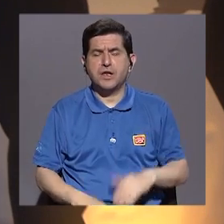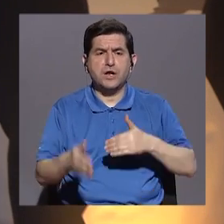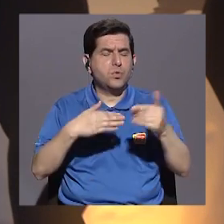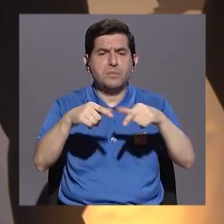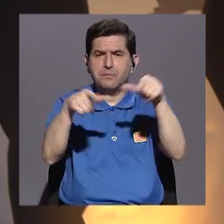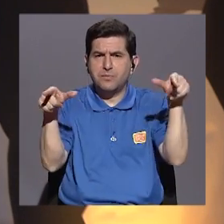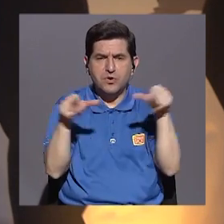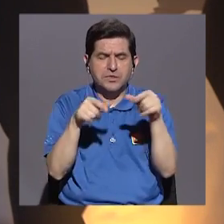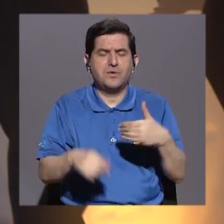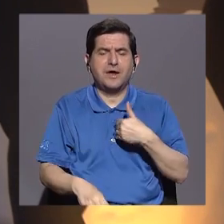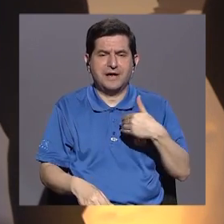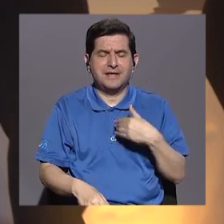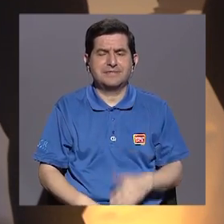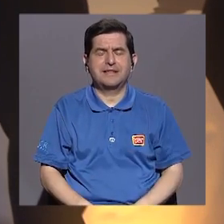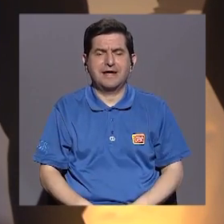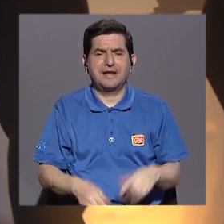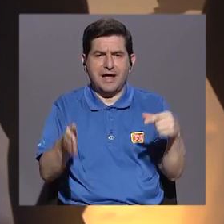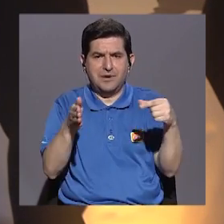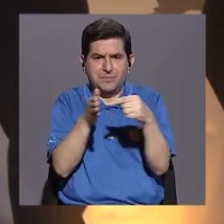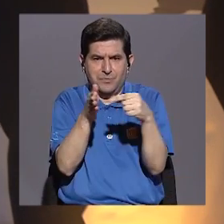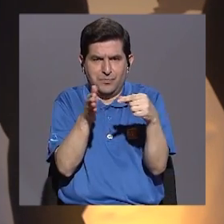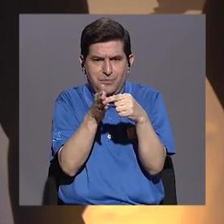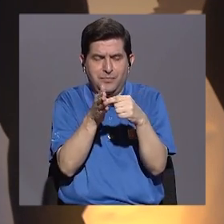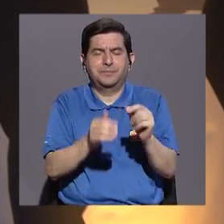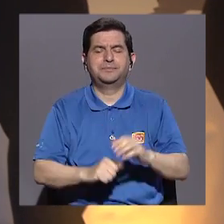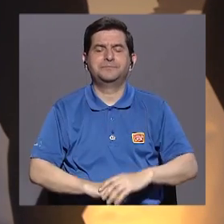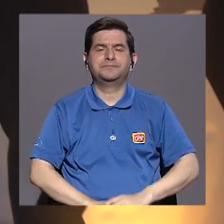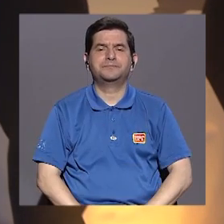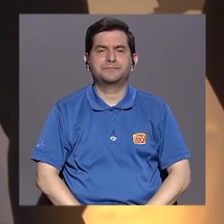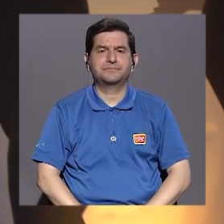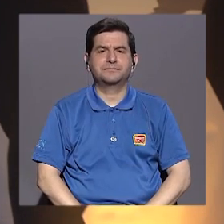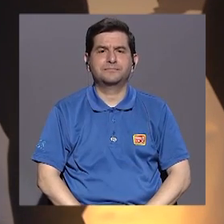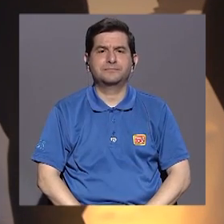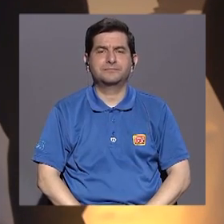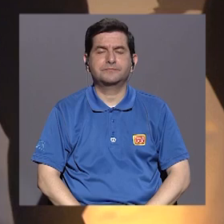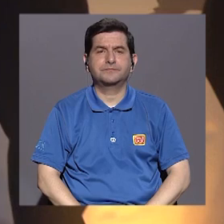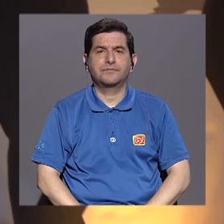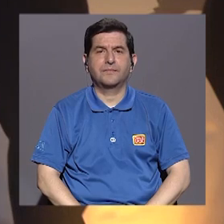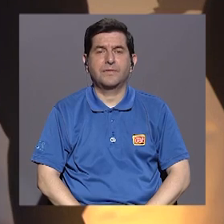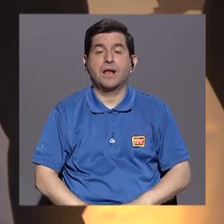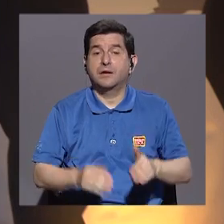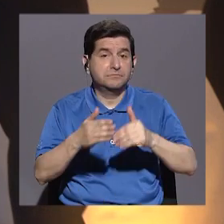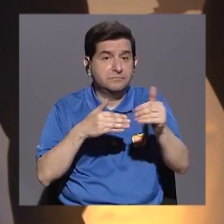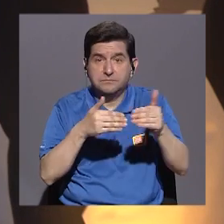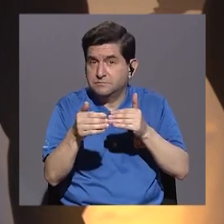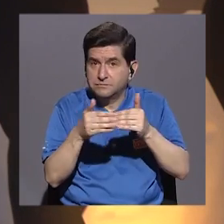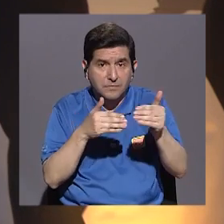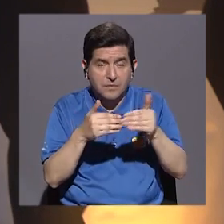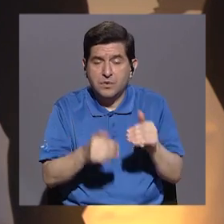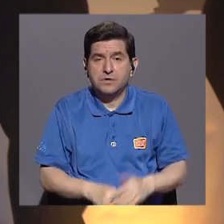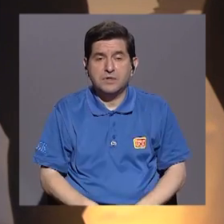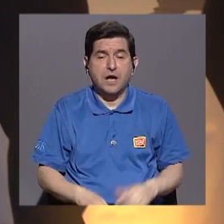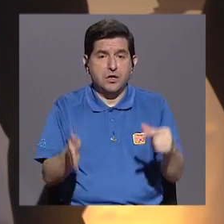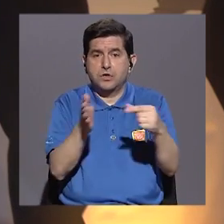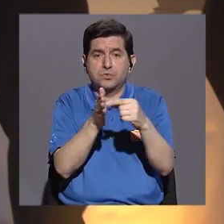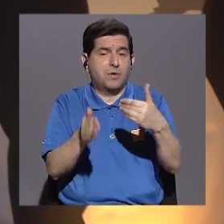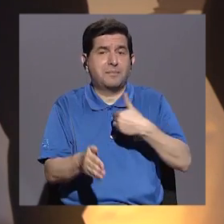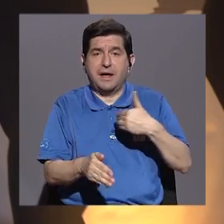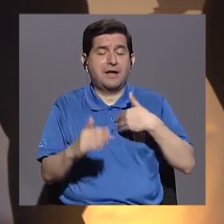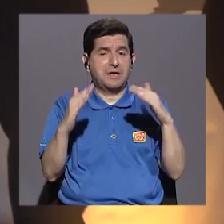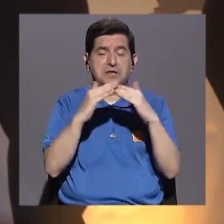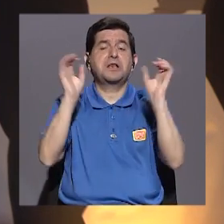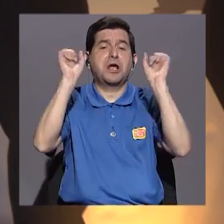cargar en cualquier punto donde hay una tensión eléctrica o un voltaje disponible incluso en cualquier tomacorriente